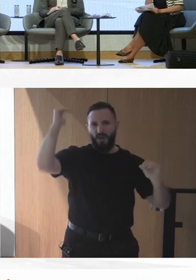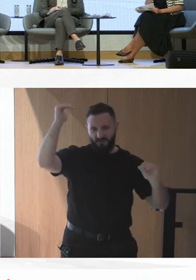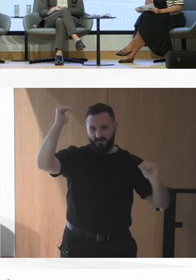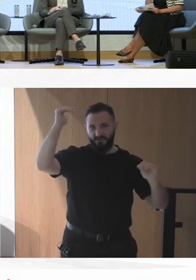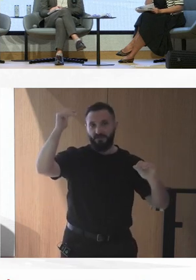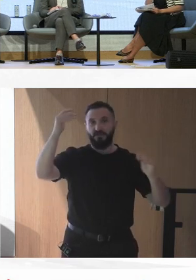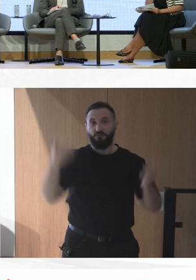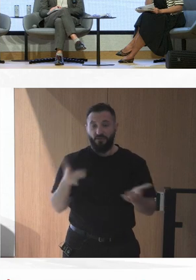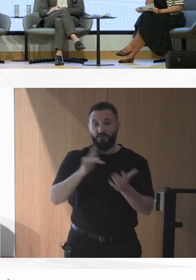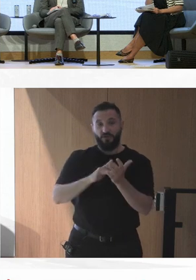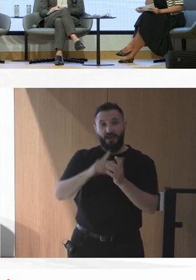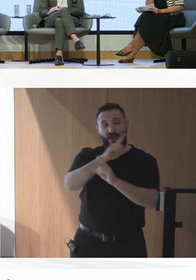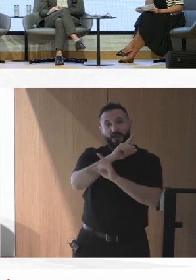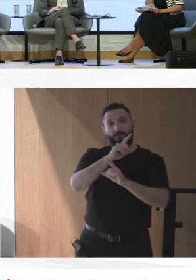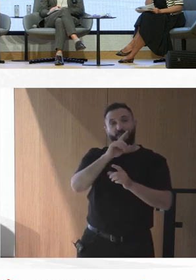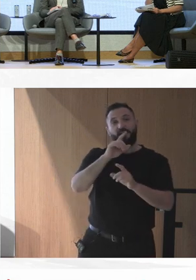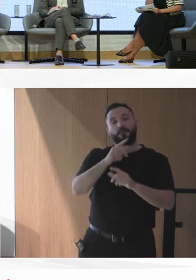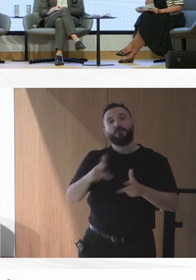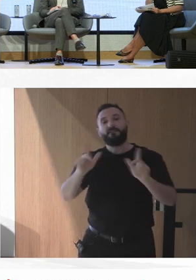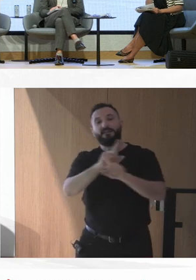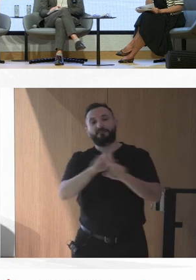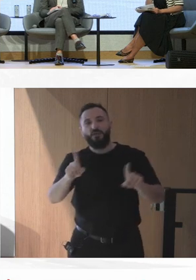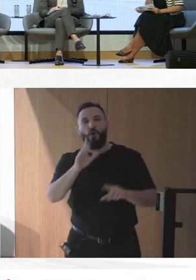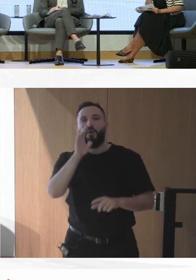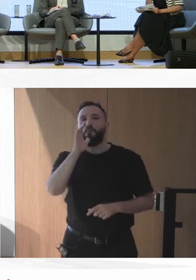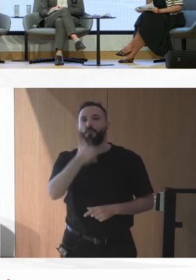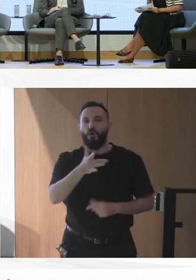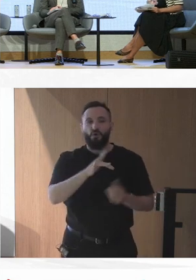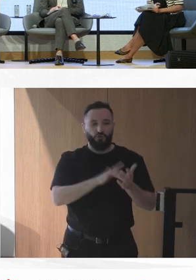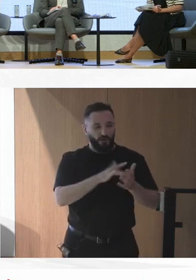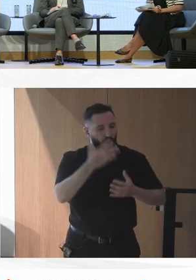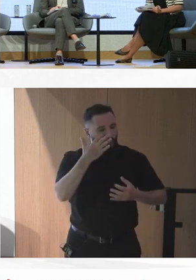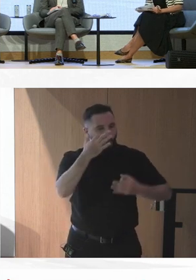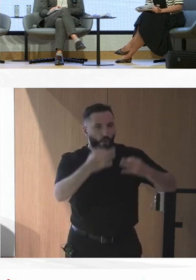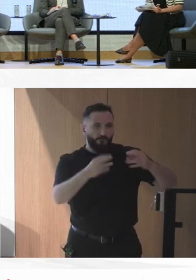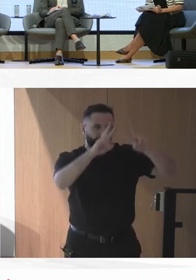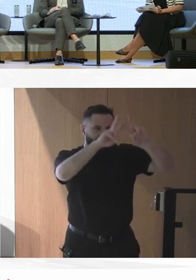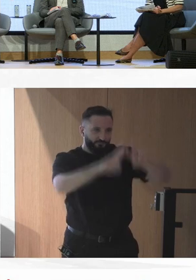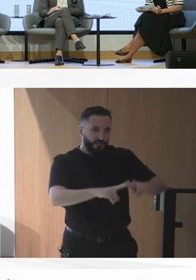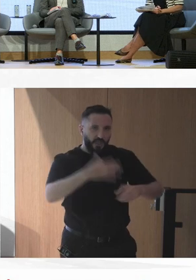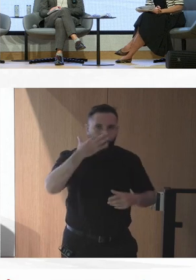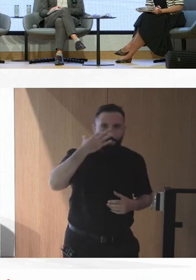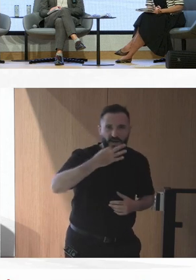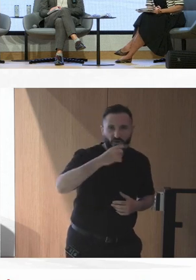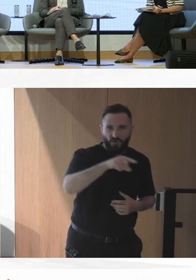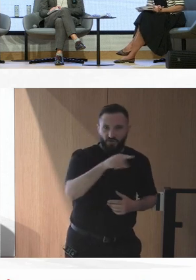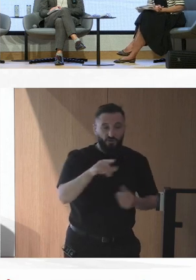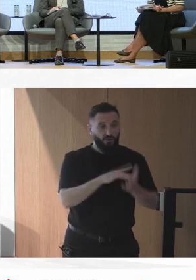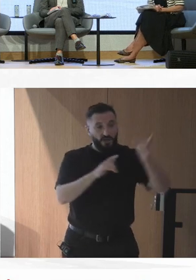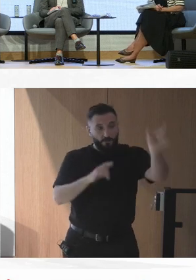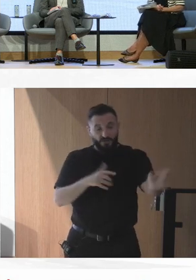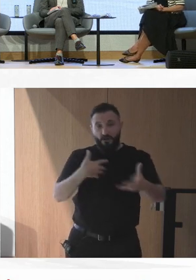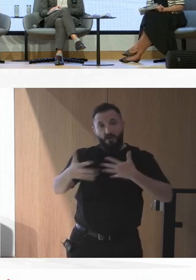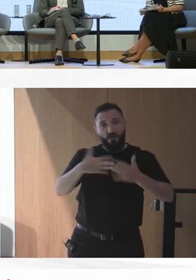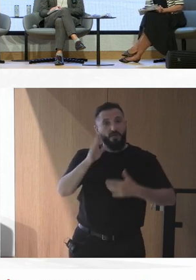de la libertad por motivos de discapacidad, ¿por qué? Por cómo opera al final el juicio de peligrosidad. Es decir, si la persona ha cometido un delito y si